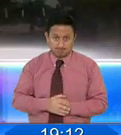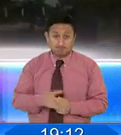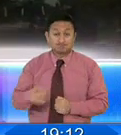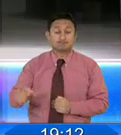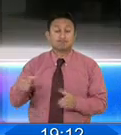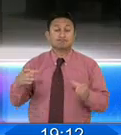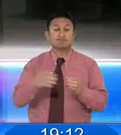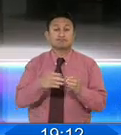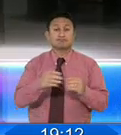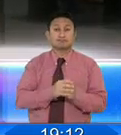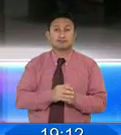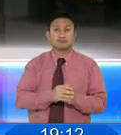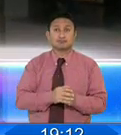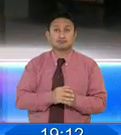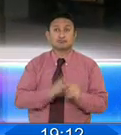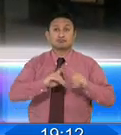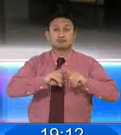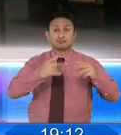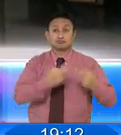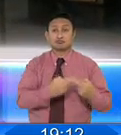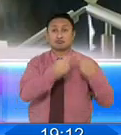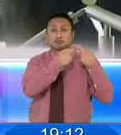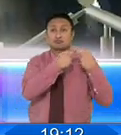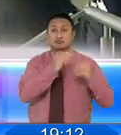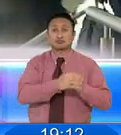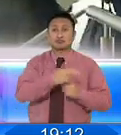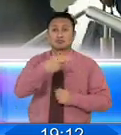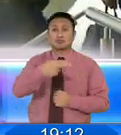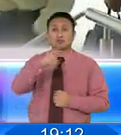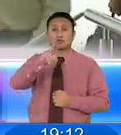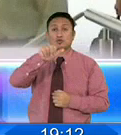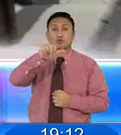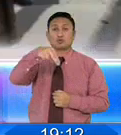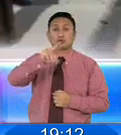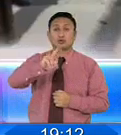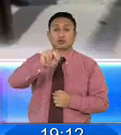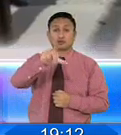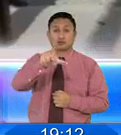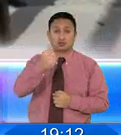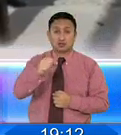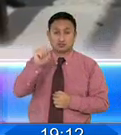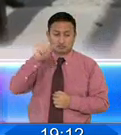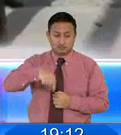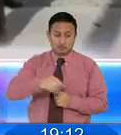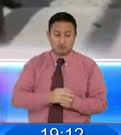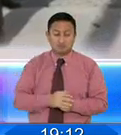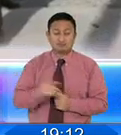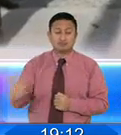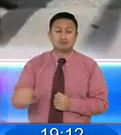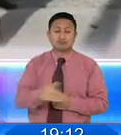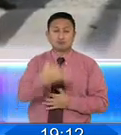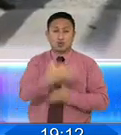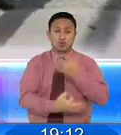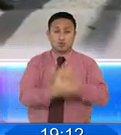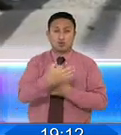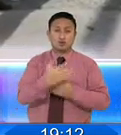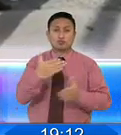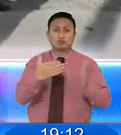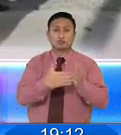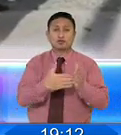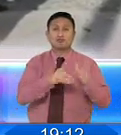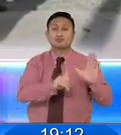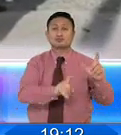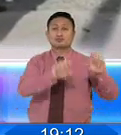Judicial Multicompetente Penal de Huaquillas, provincia del Oro, además se dictó auto de llamamiento a juicio en contra de 6